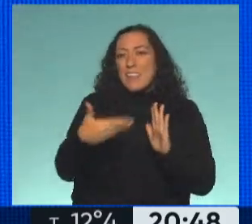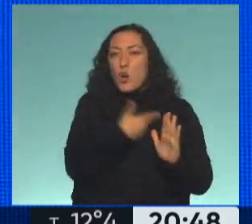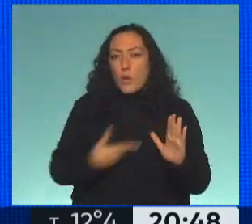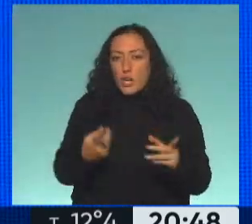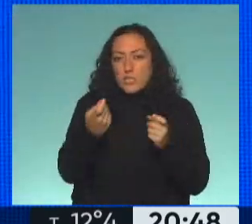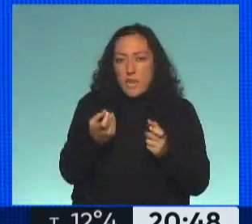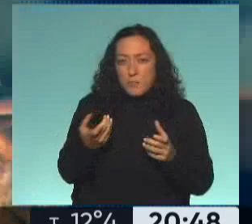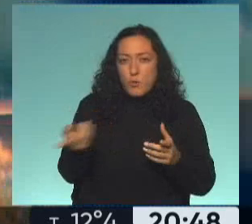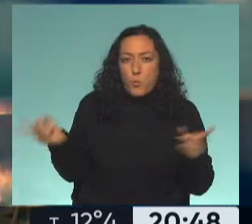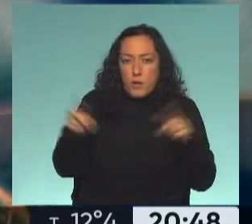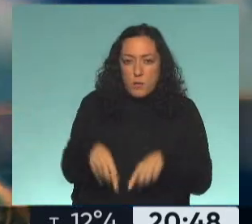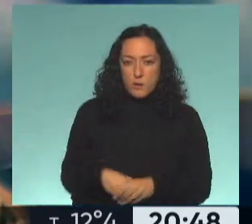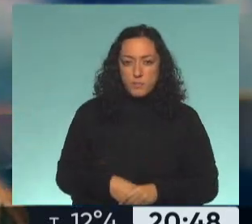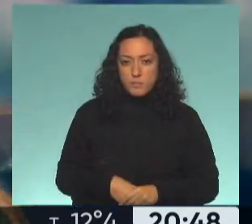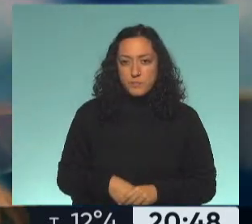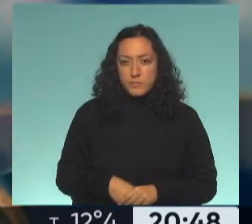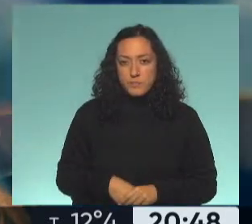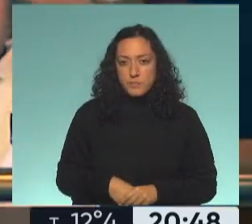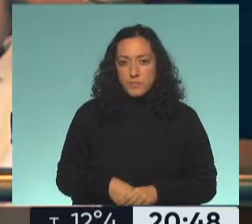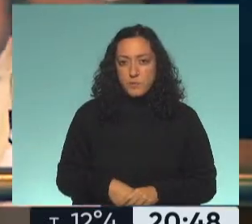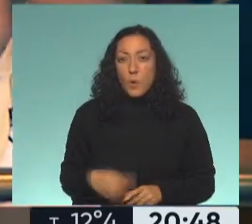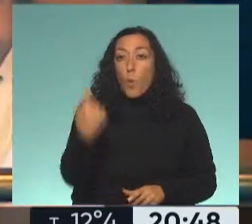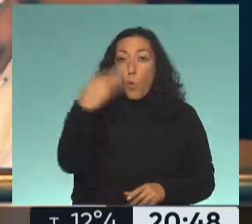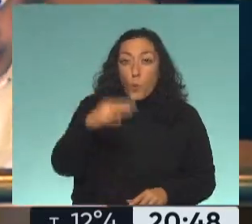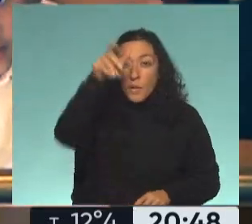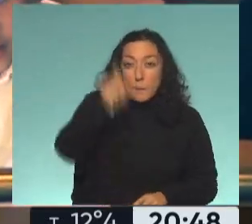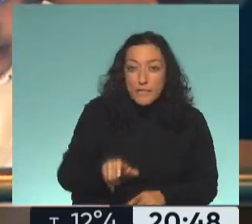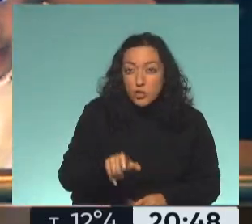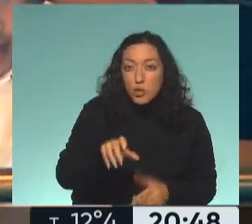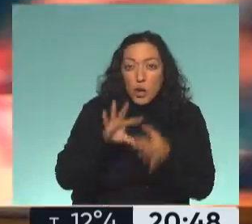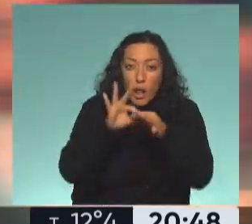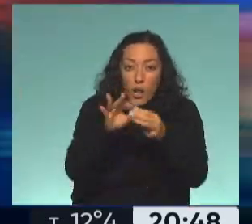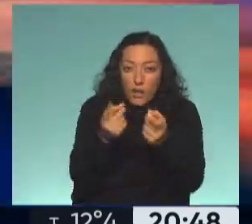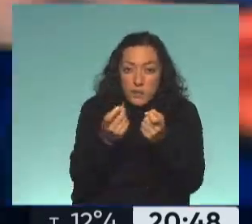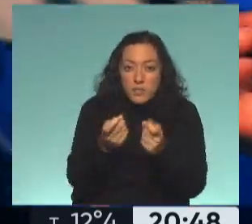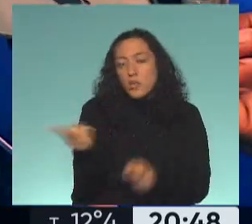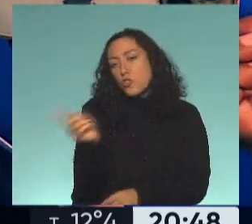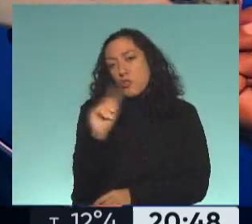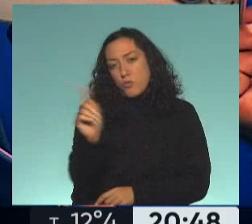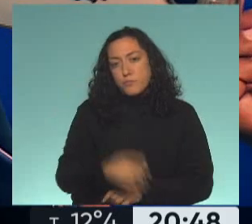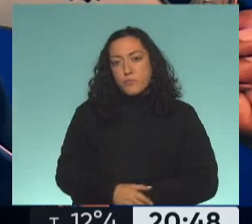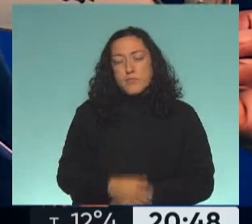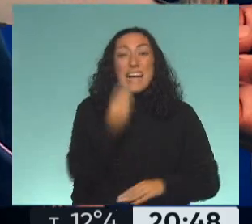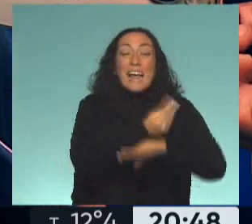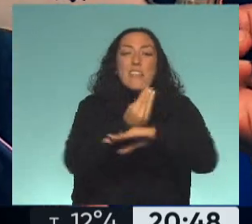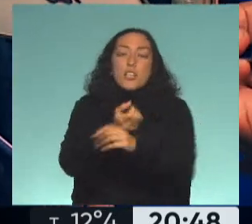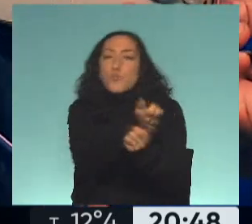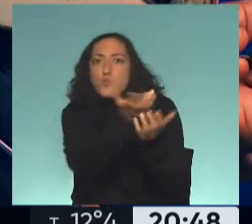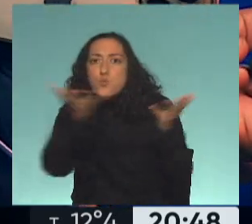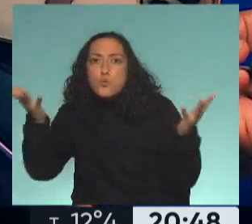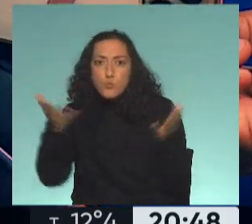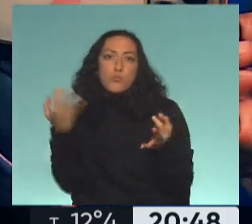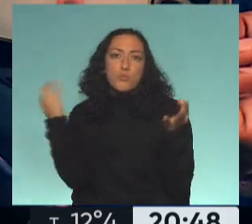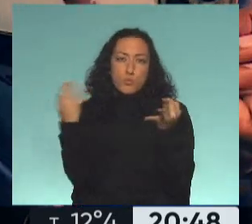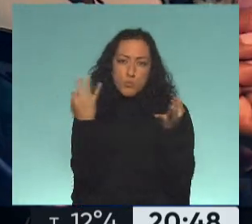Es necesario que nada vuelva a depender de una persona. Tenemos muchos candidatos y vamos a tener